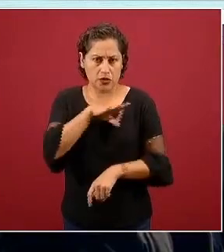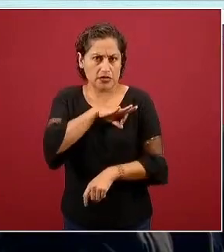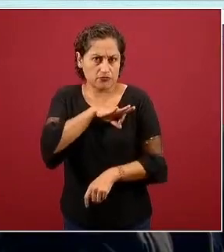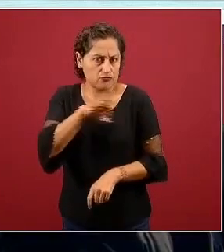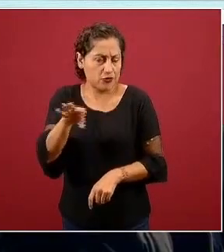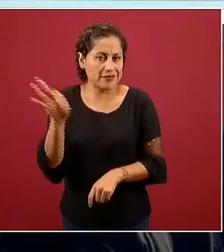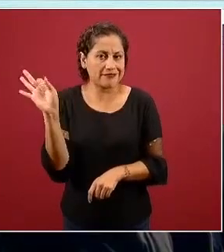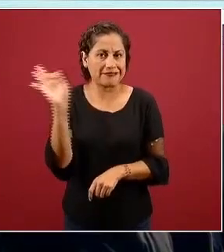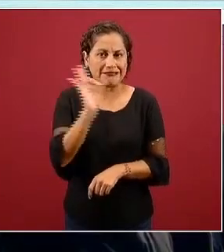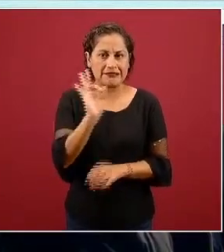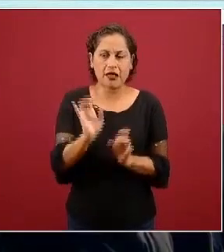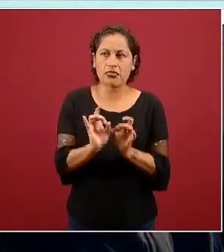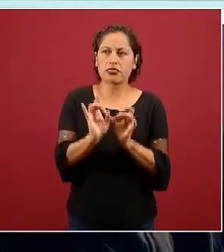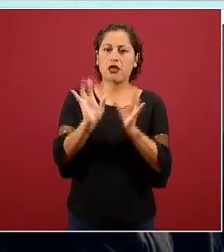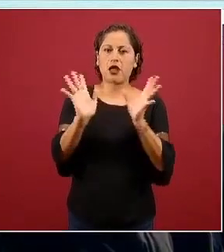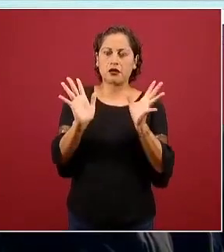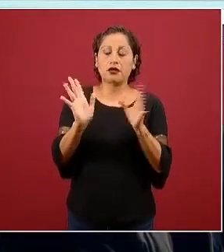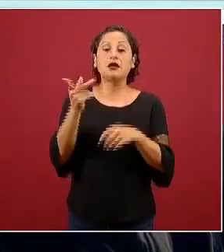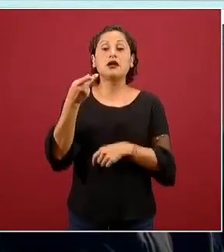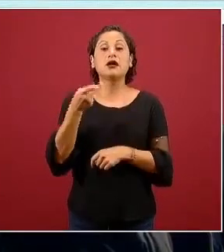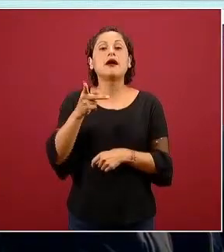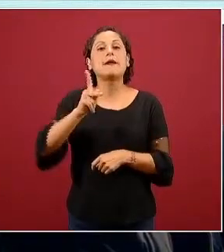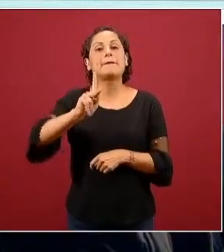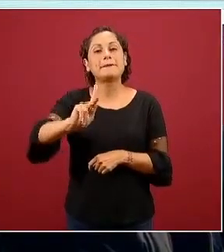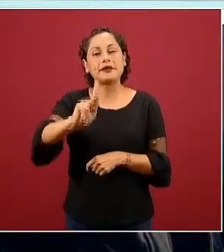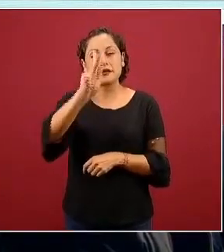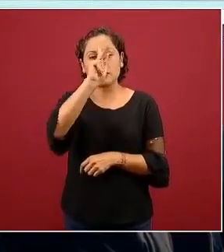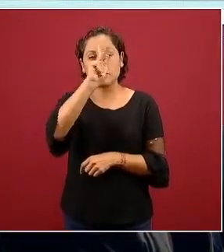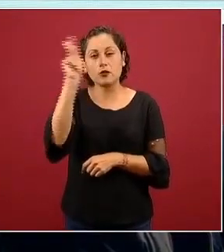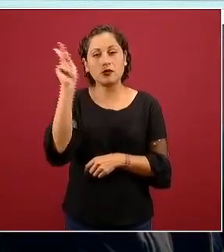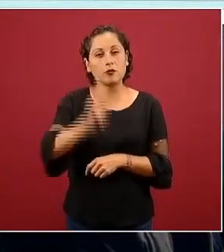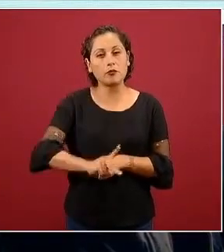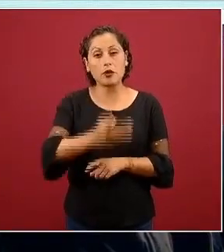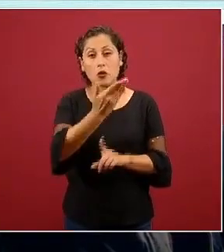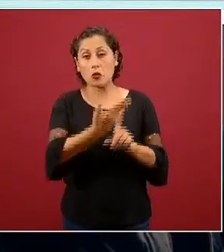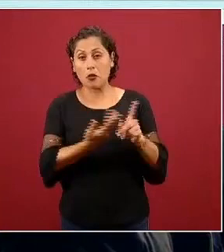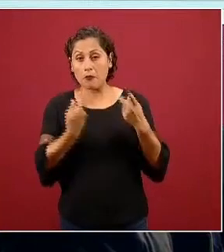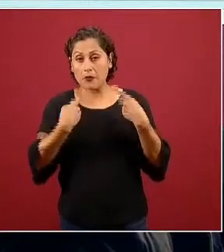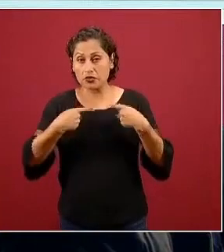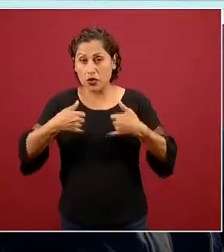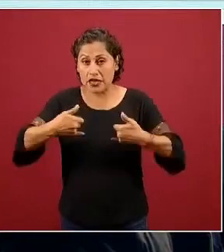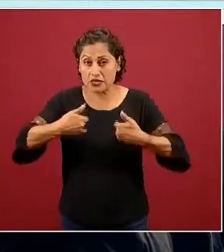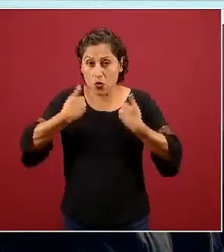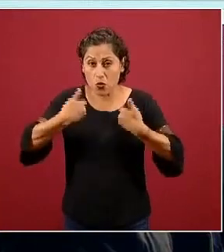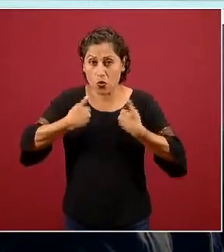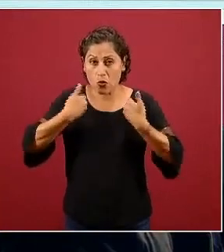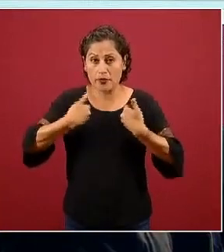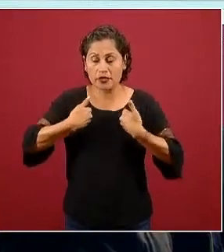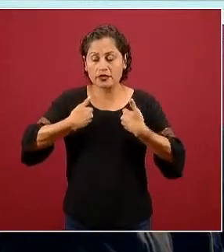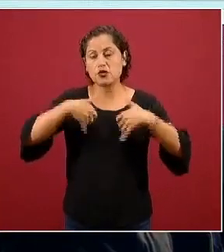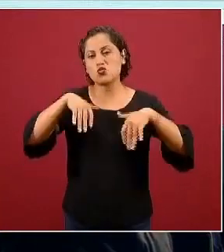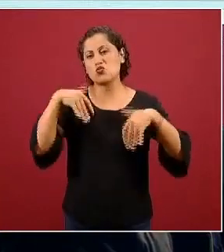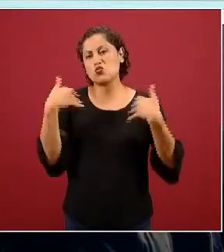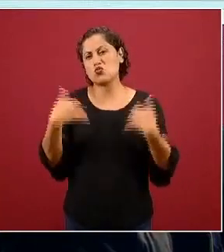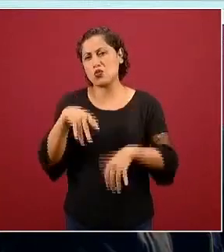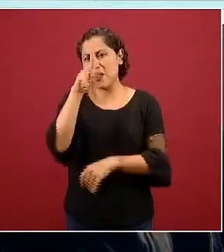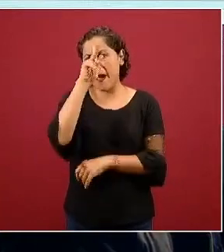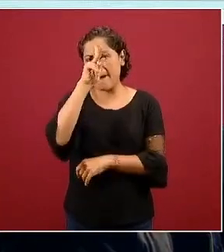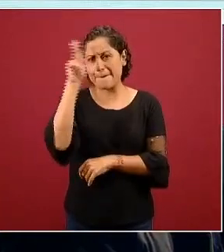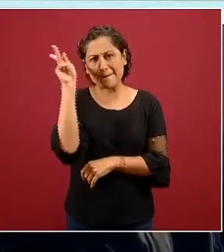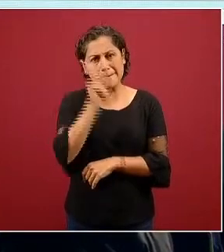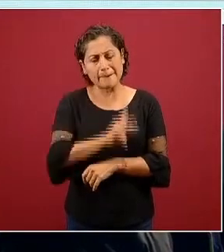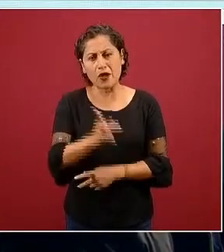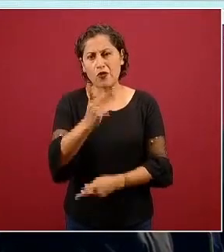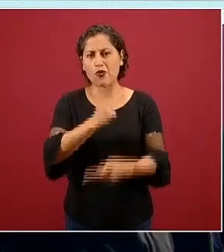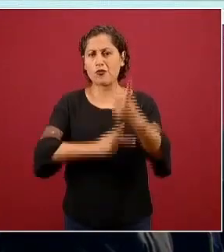Pero específicamente, la adolescencia es un grupo que se considera de alta vulnerabilidad y que, por